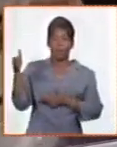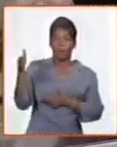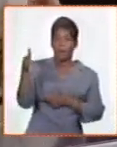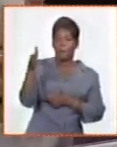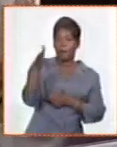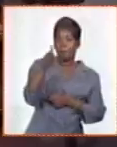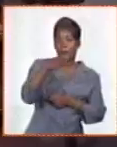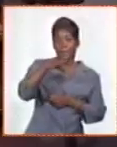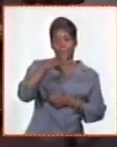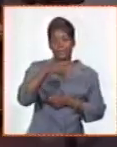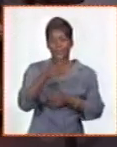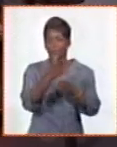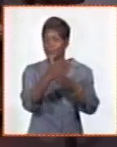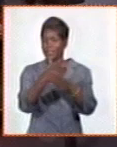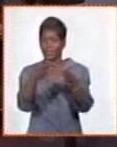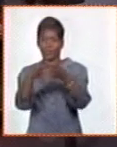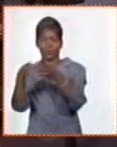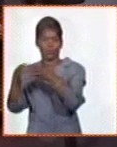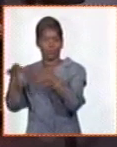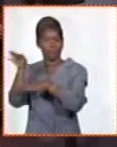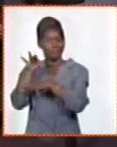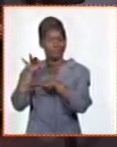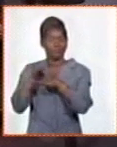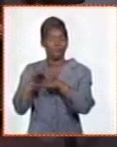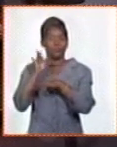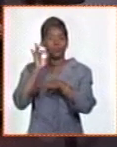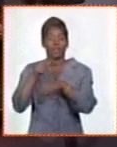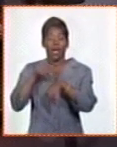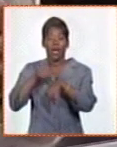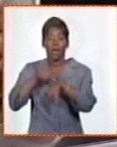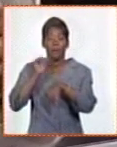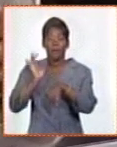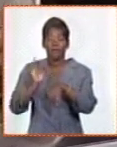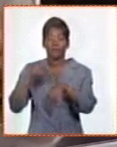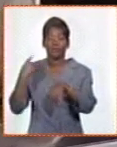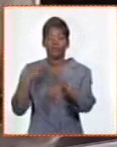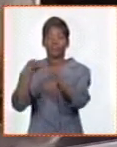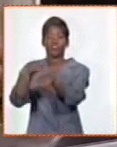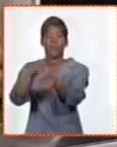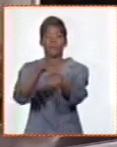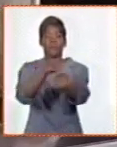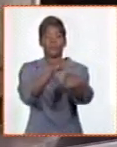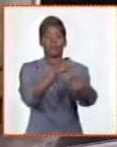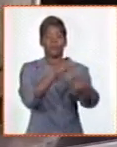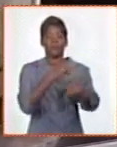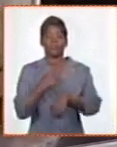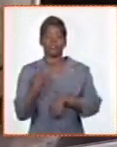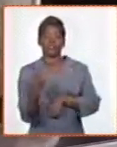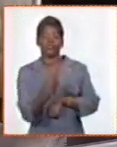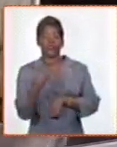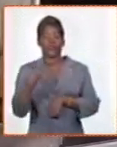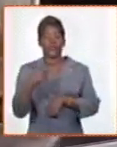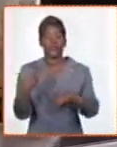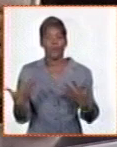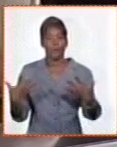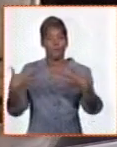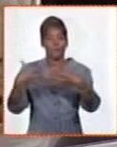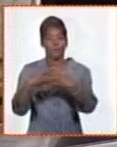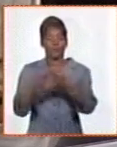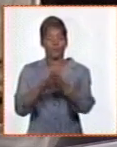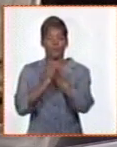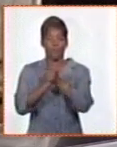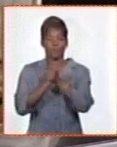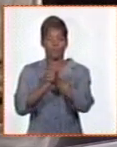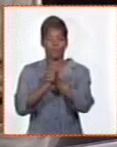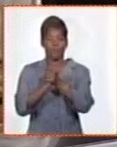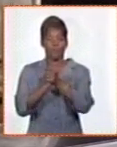Oriol, por allá. Es el momento, es el llamado. Y uno tiene que estar, tiene que responder en primer orden a